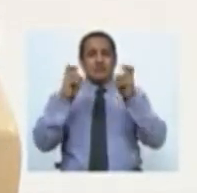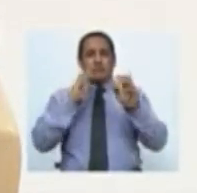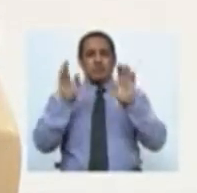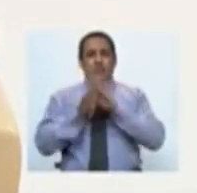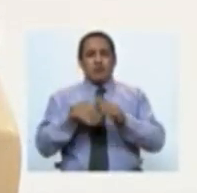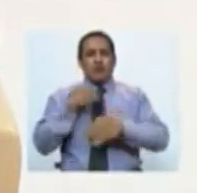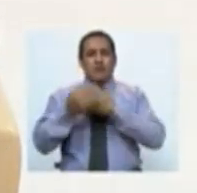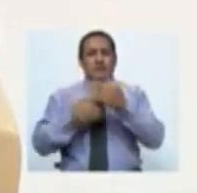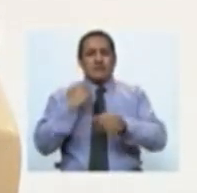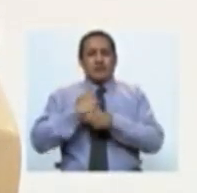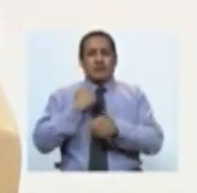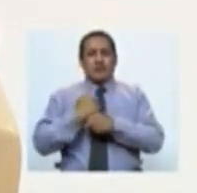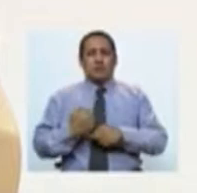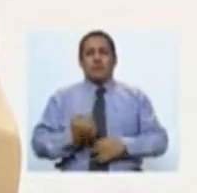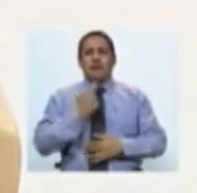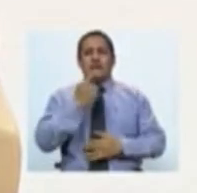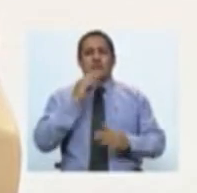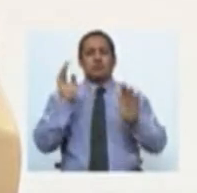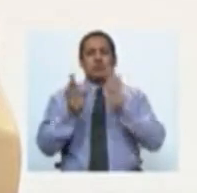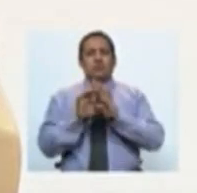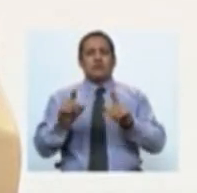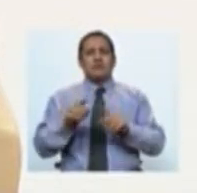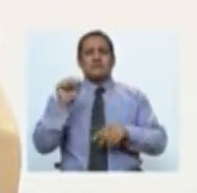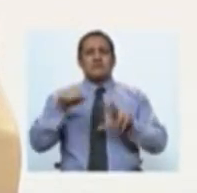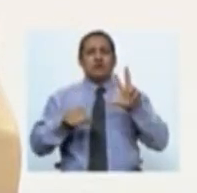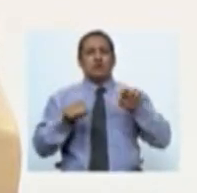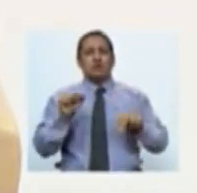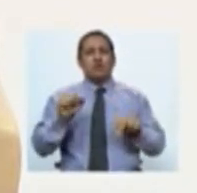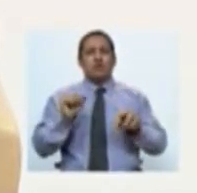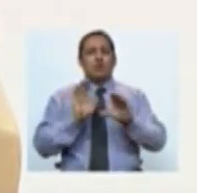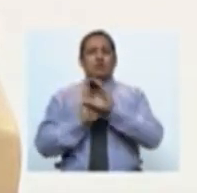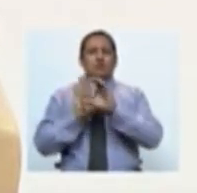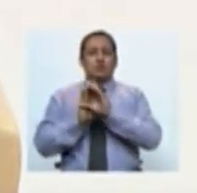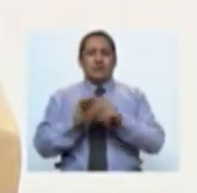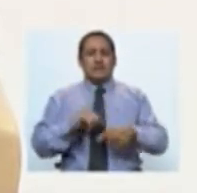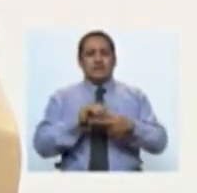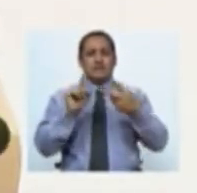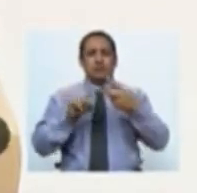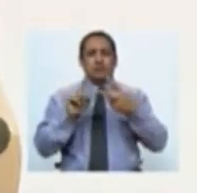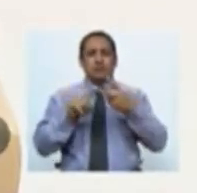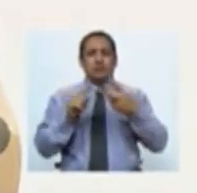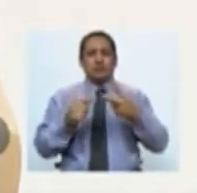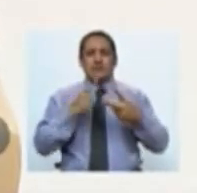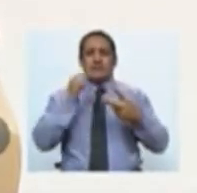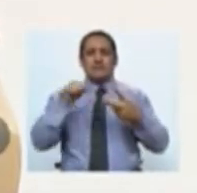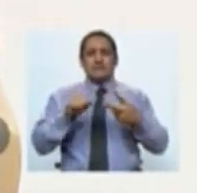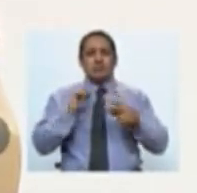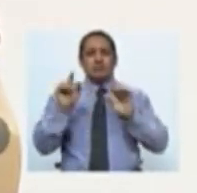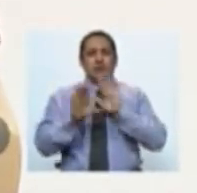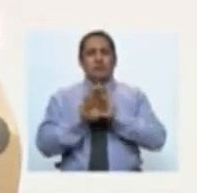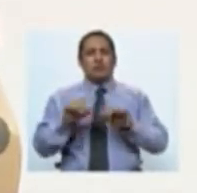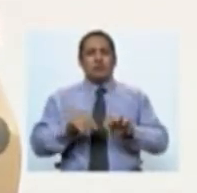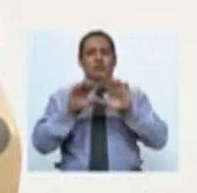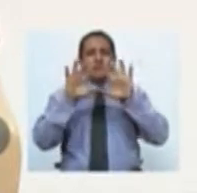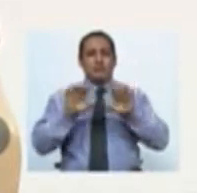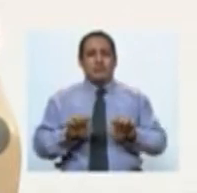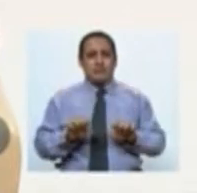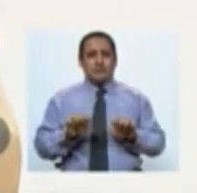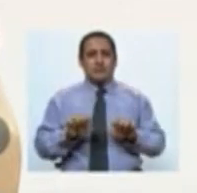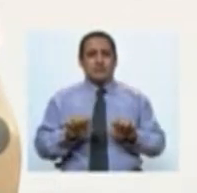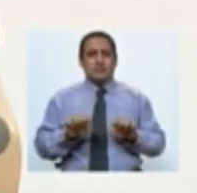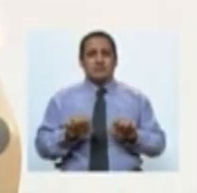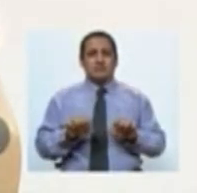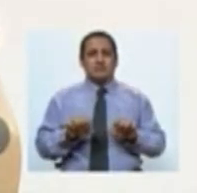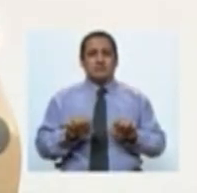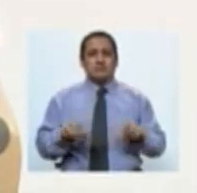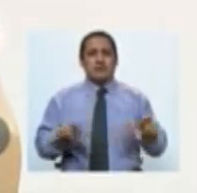la evaluación de desempeño en sí misma es o no inconstitucional. Okay. El segundo, si las evaluaciones